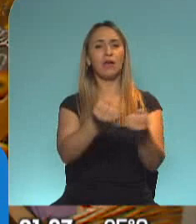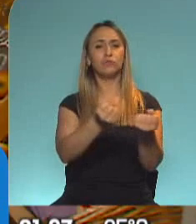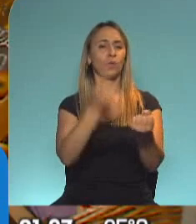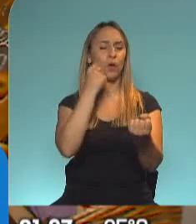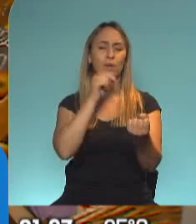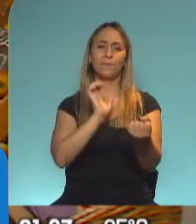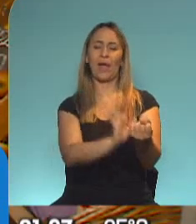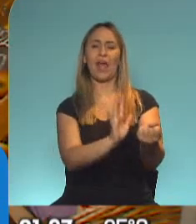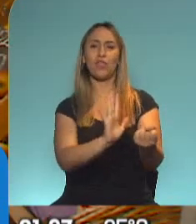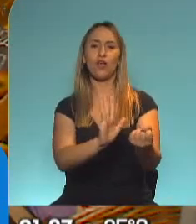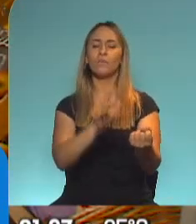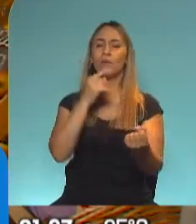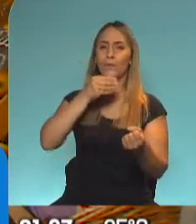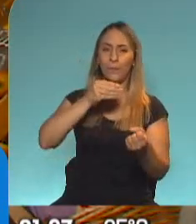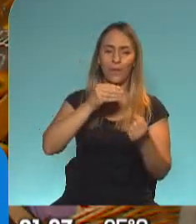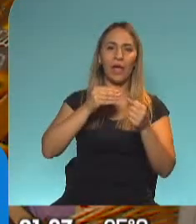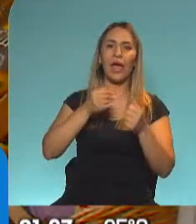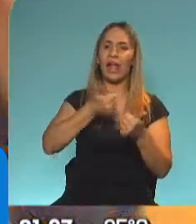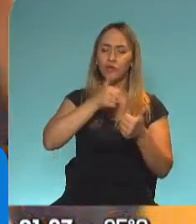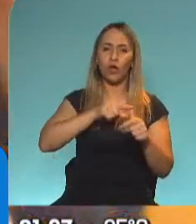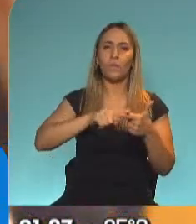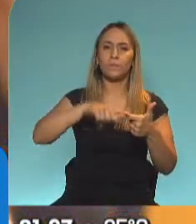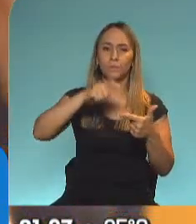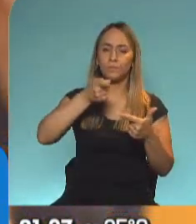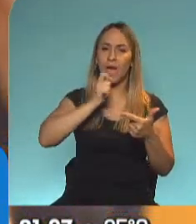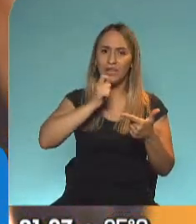le habían testeado alcohol, marihuana,